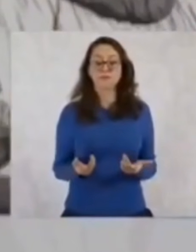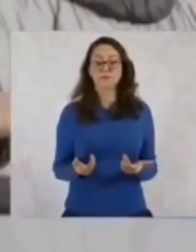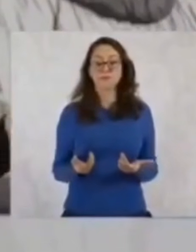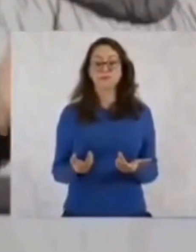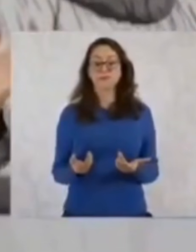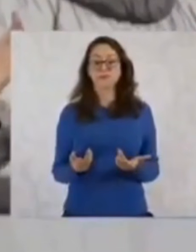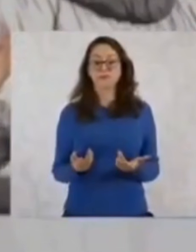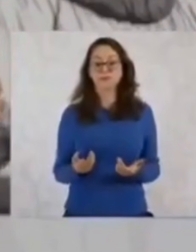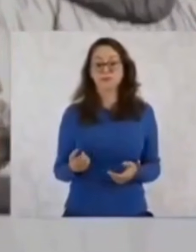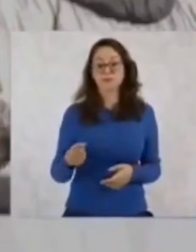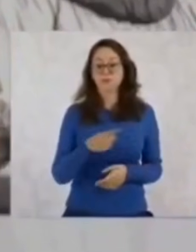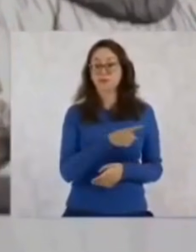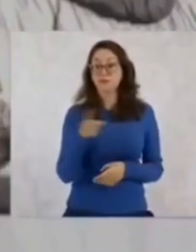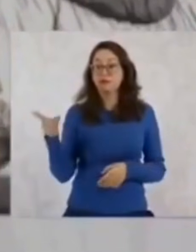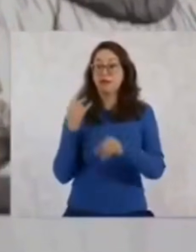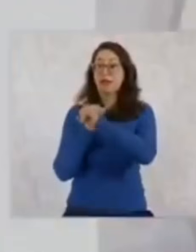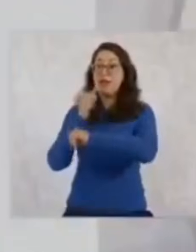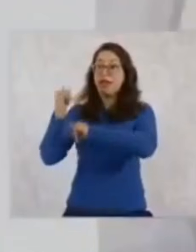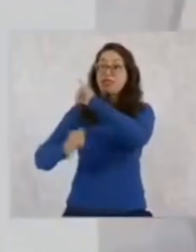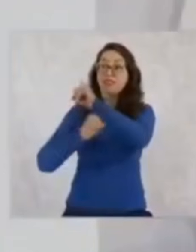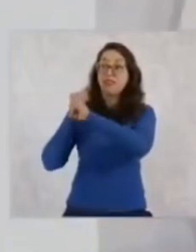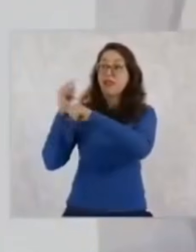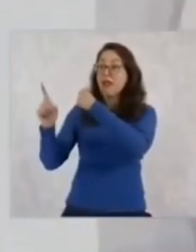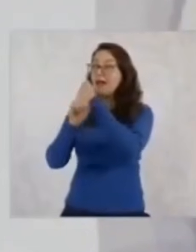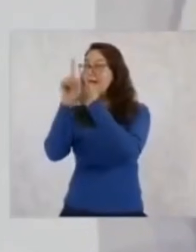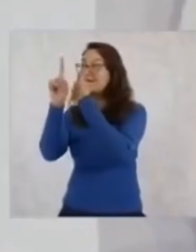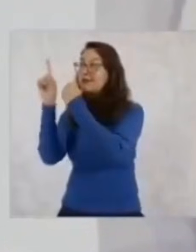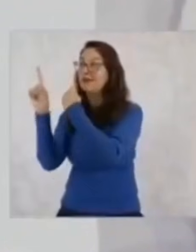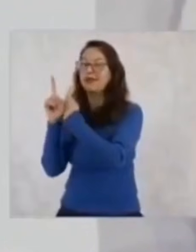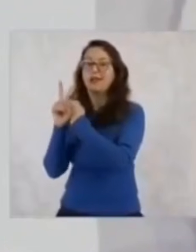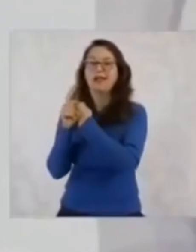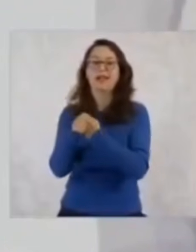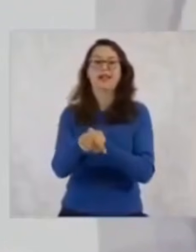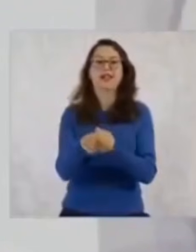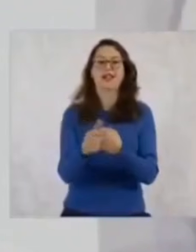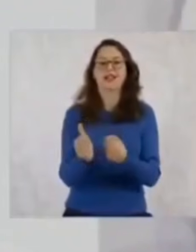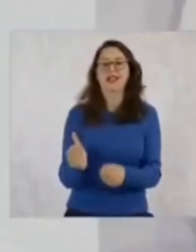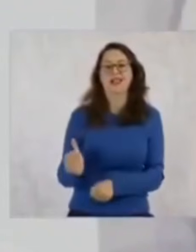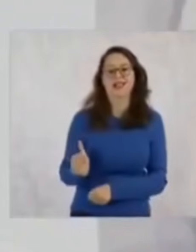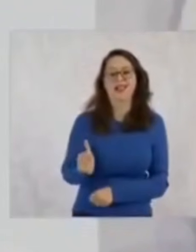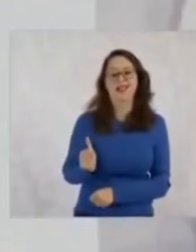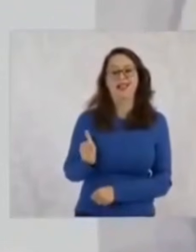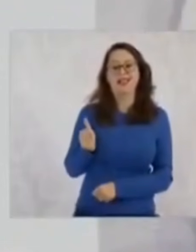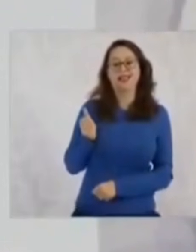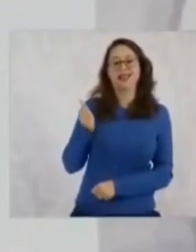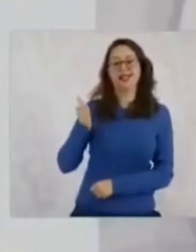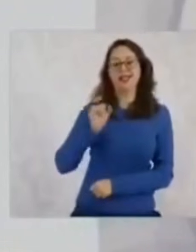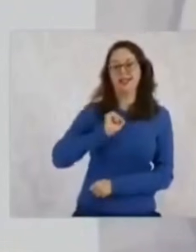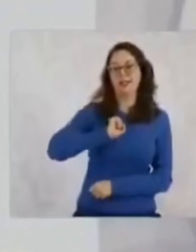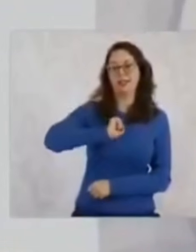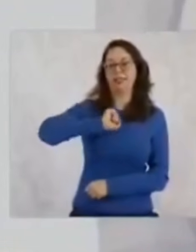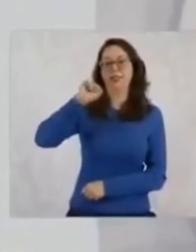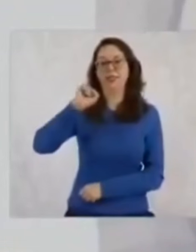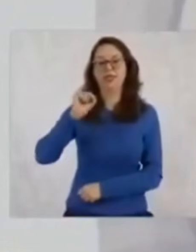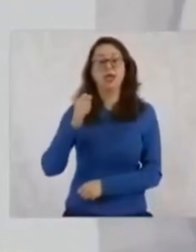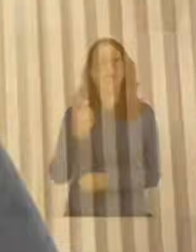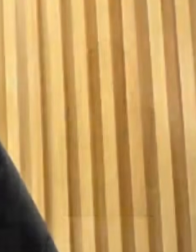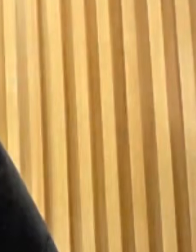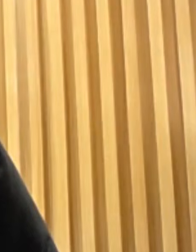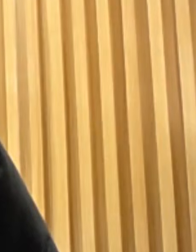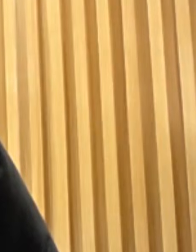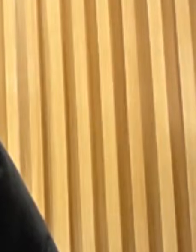que se aprovechan muchos comercializadores. No solamente es que hubo helada en diciembre en